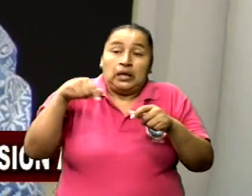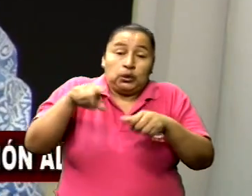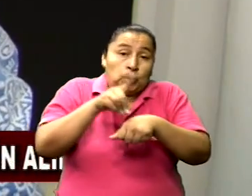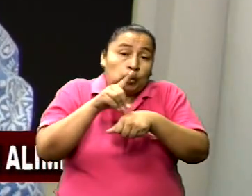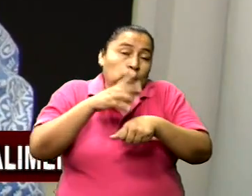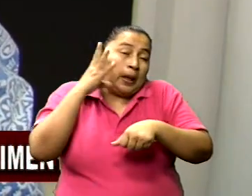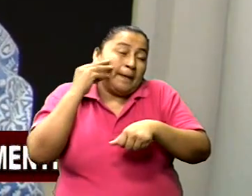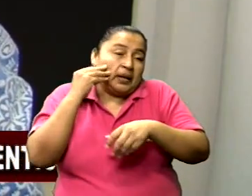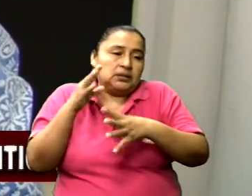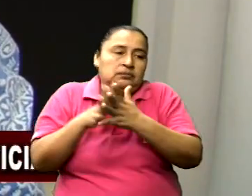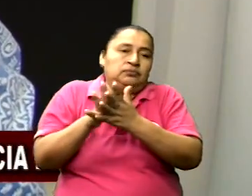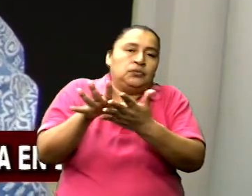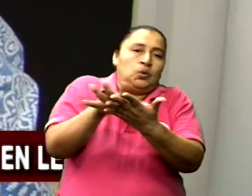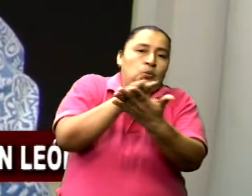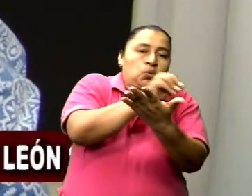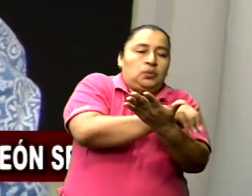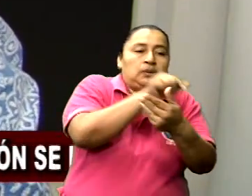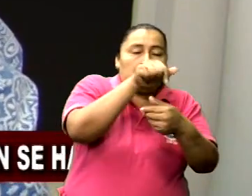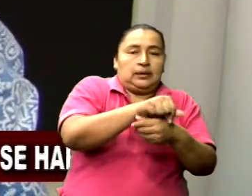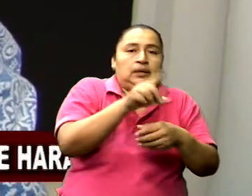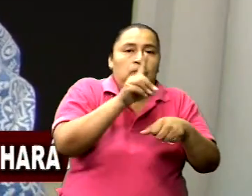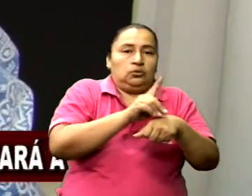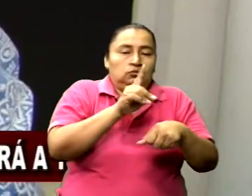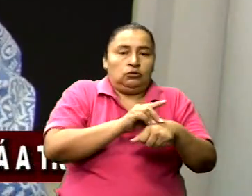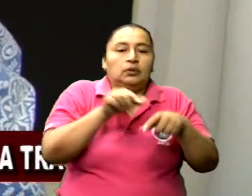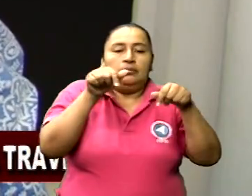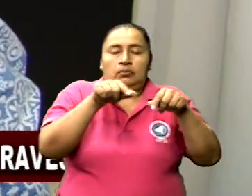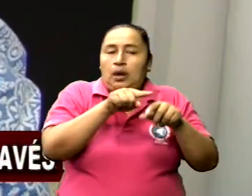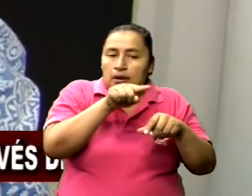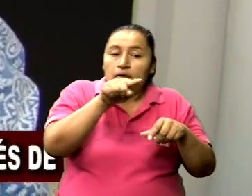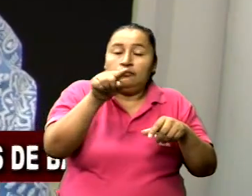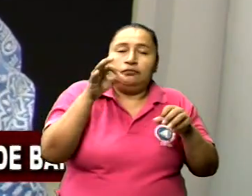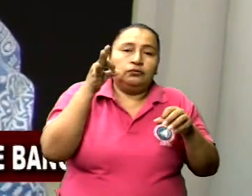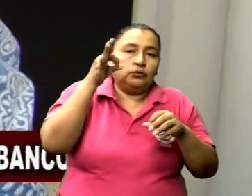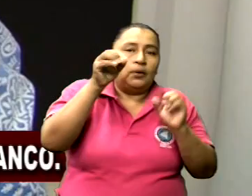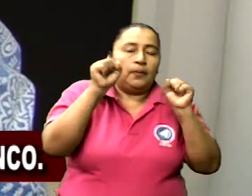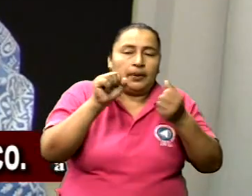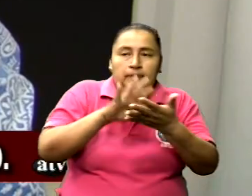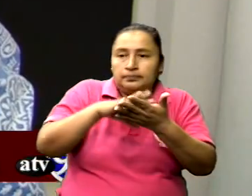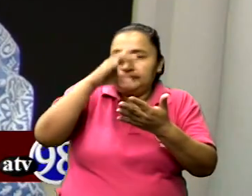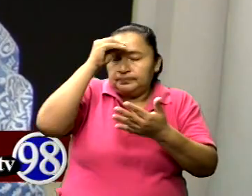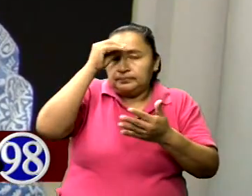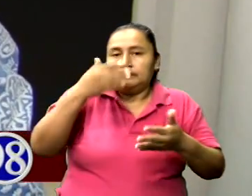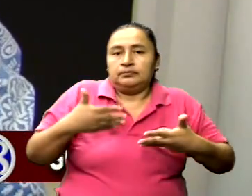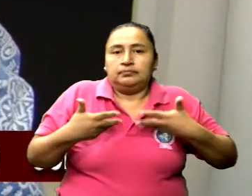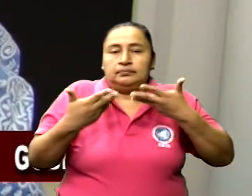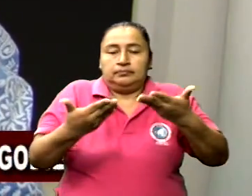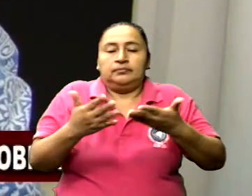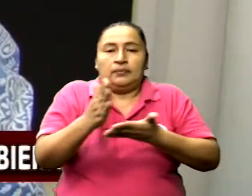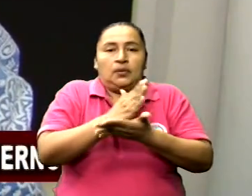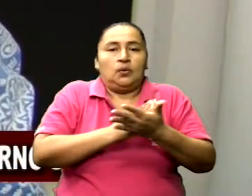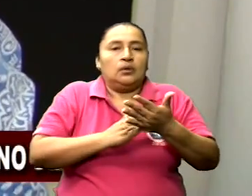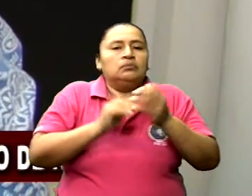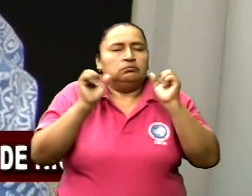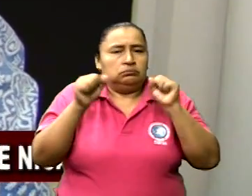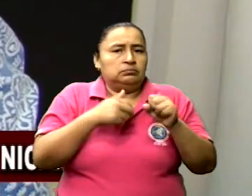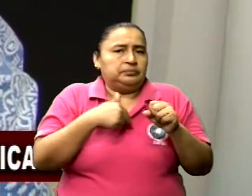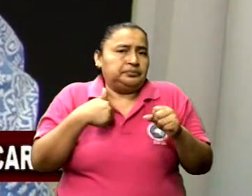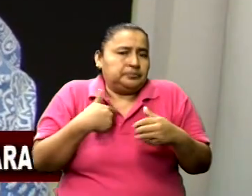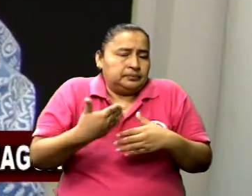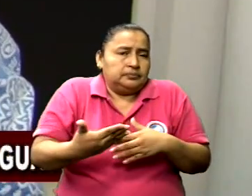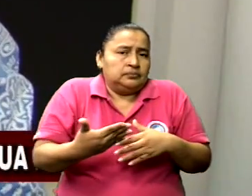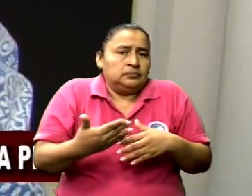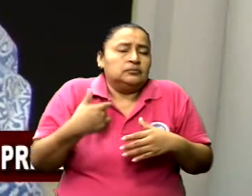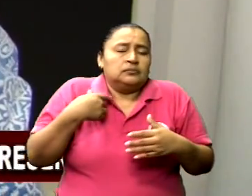transmitidas a nuestros recursos de salud para que ellos también puedan, ¿verdad?, poner a la disposición estas habilidades y